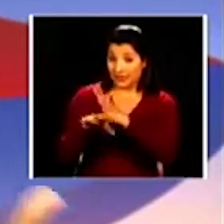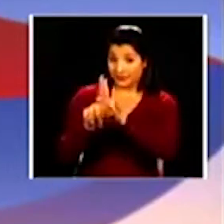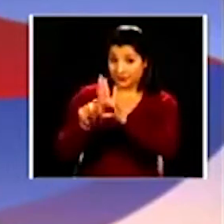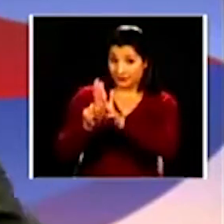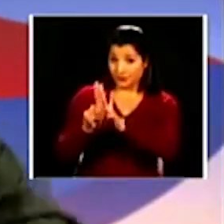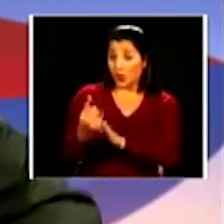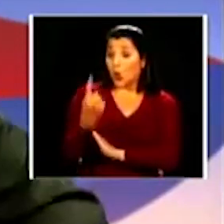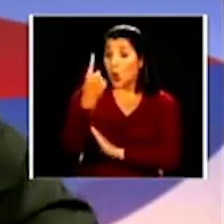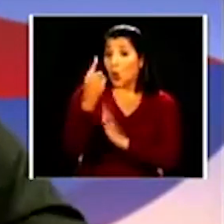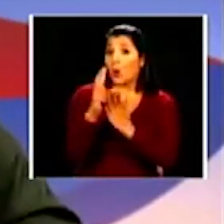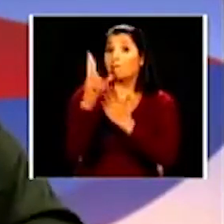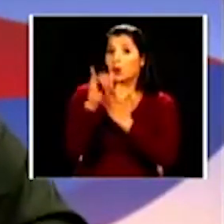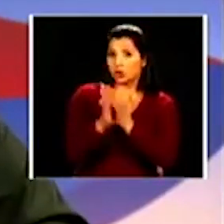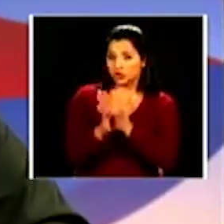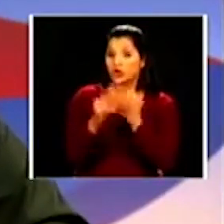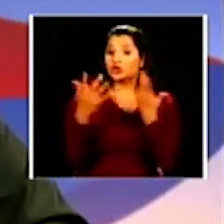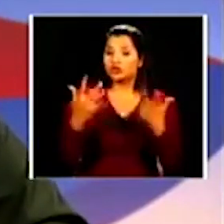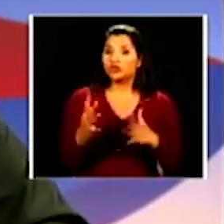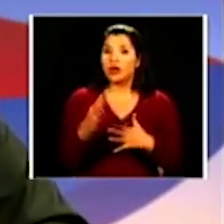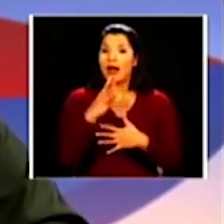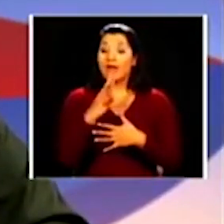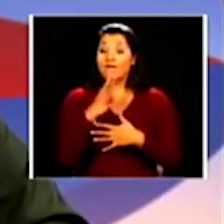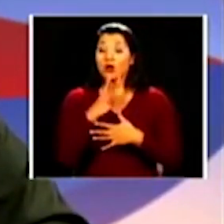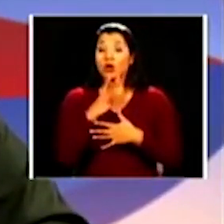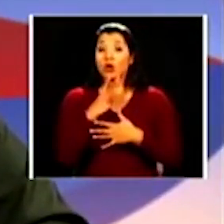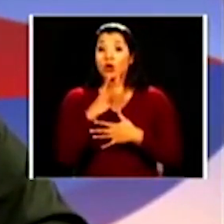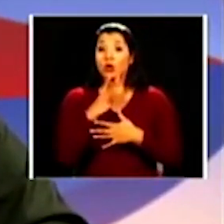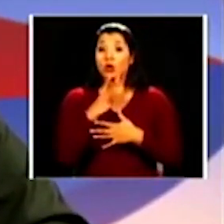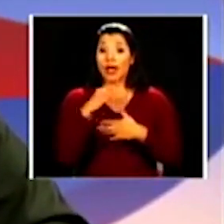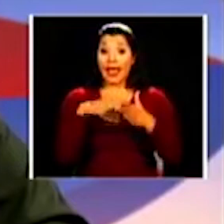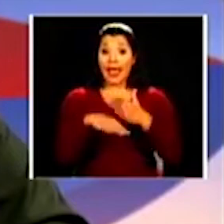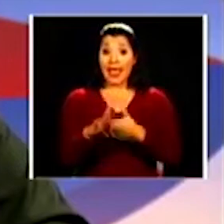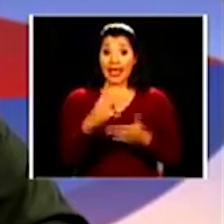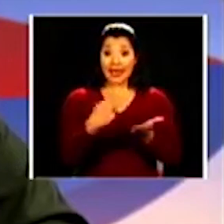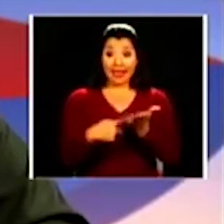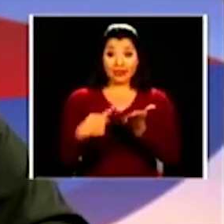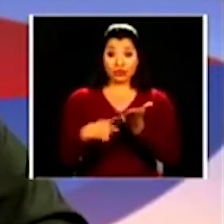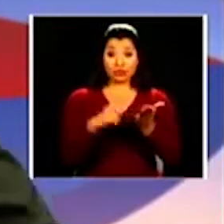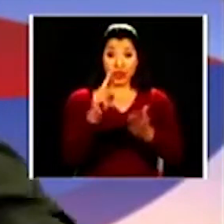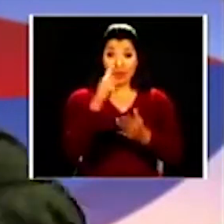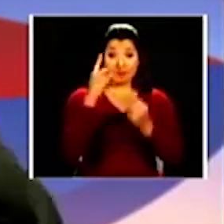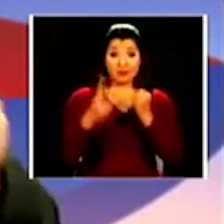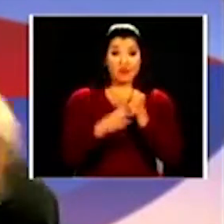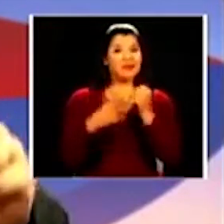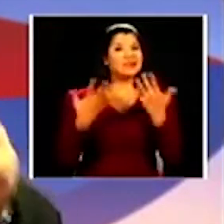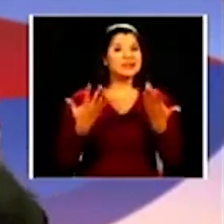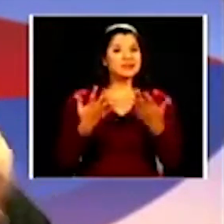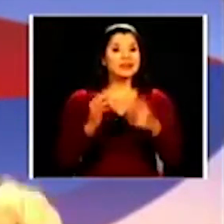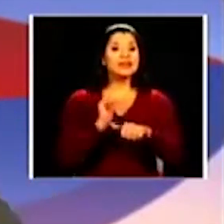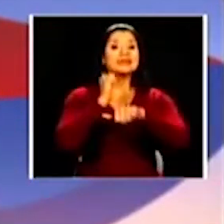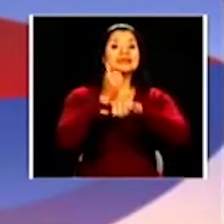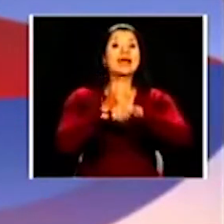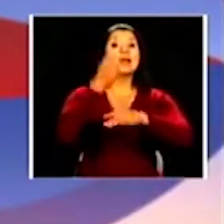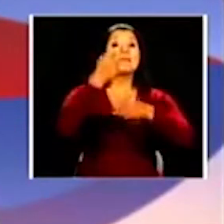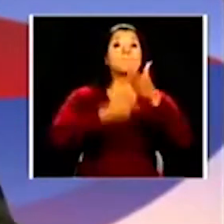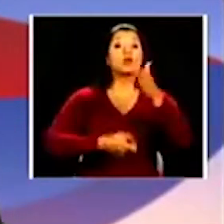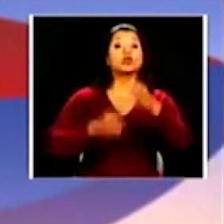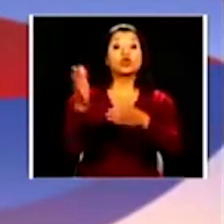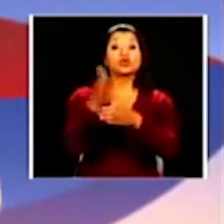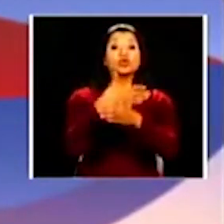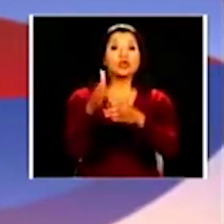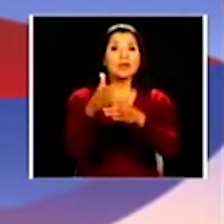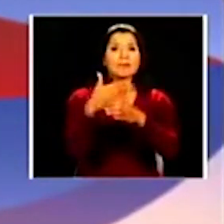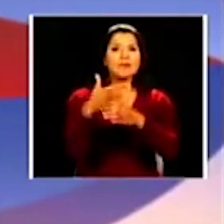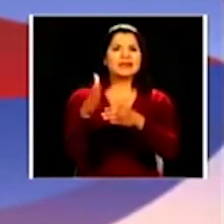del cual se habló también en la discusión de la primera ronda, que tiene que ver con poner un impuesto a la cerveza para